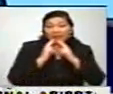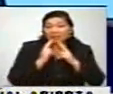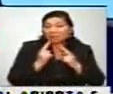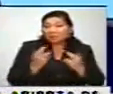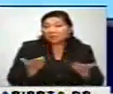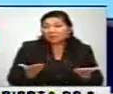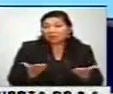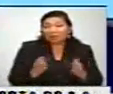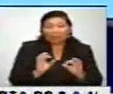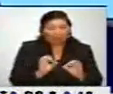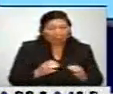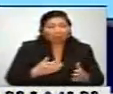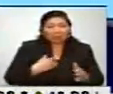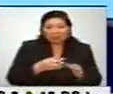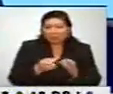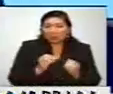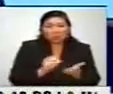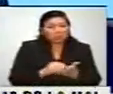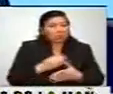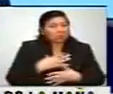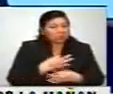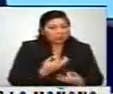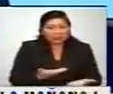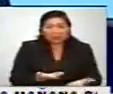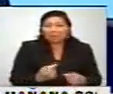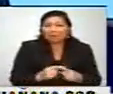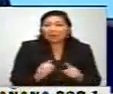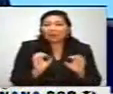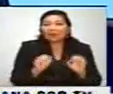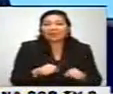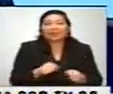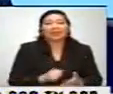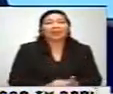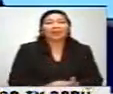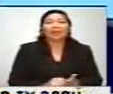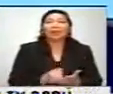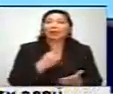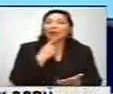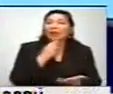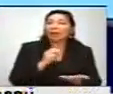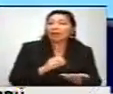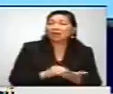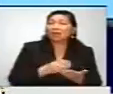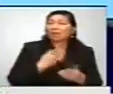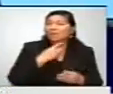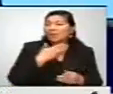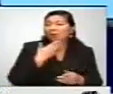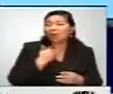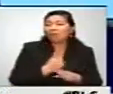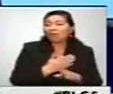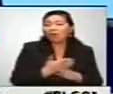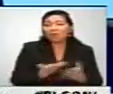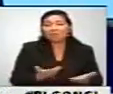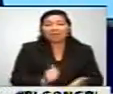respuestas, él está dispuesto a explicar con mucho gusto. Estoy seguro que aclarará de la mejor manera